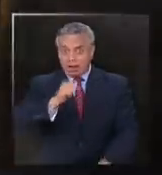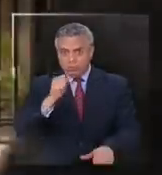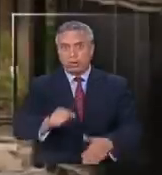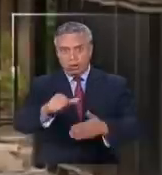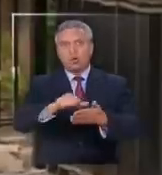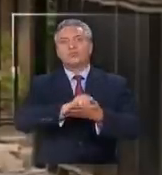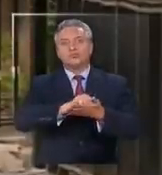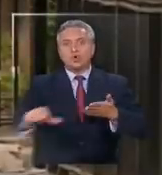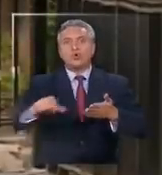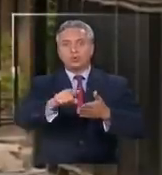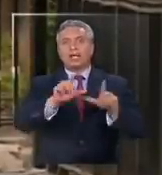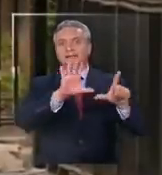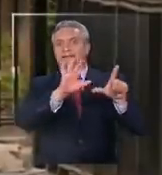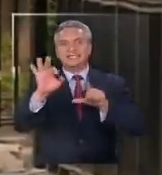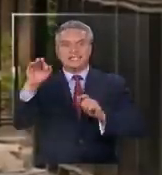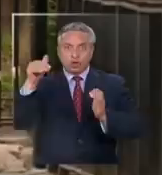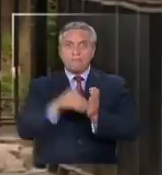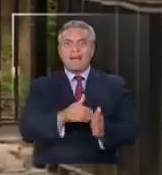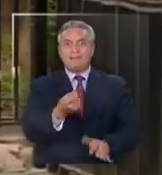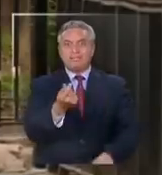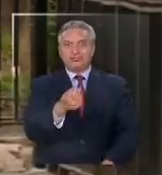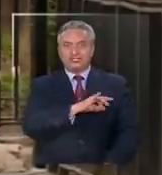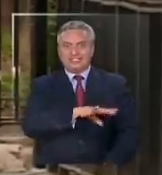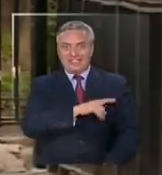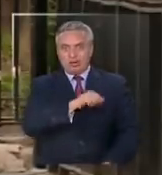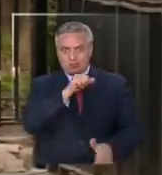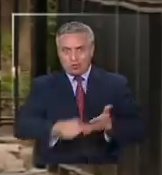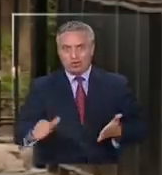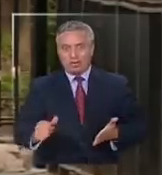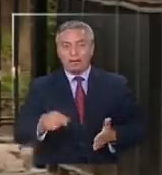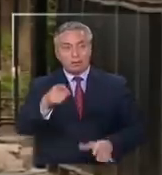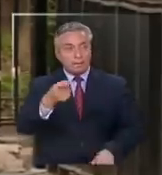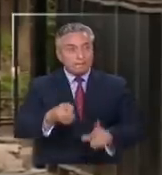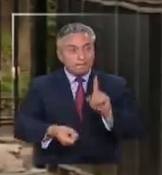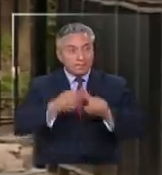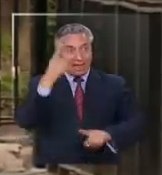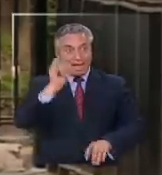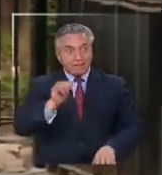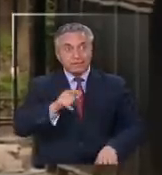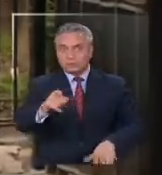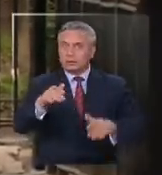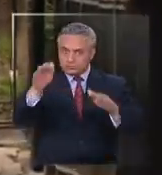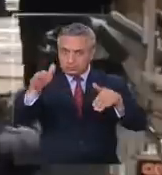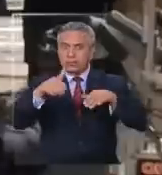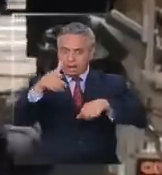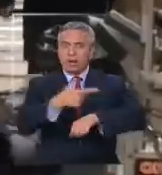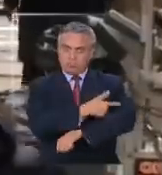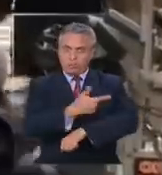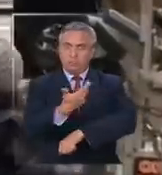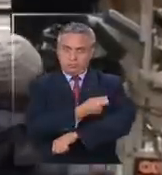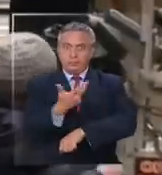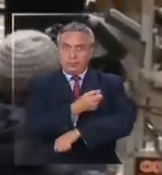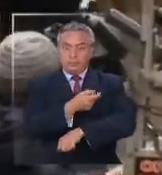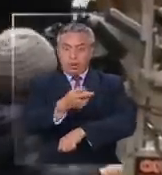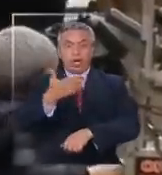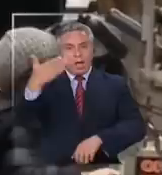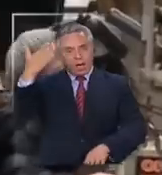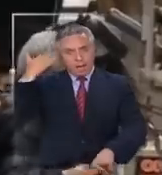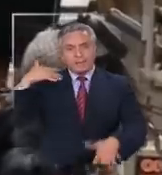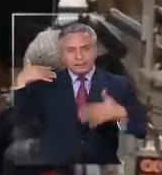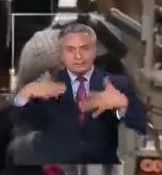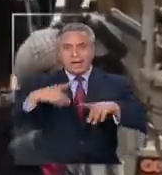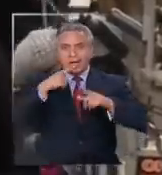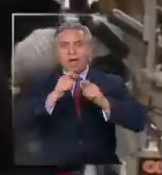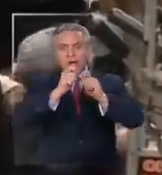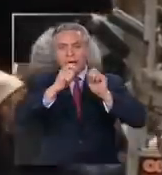hasta 700.000 pesos chilenos. Esta no es la primera vez que la ciudad hace un llamado a vacunarse, ya que hace varios meses había lanzado una